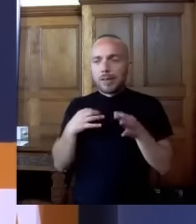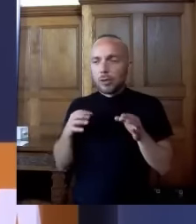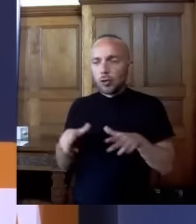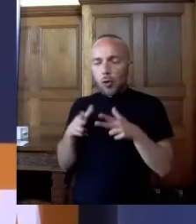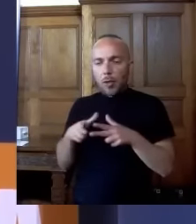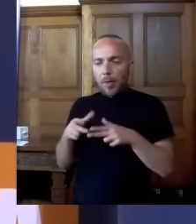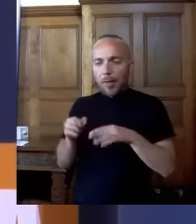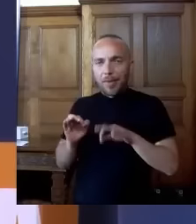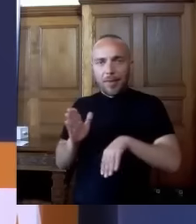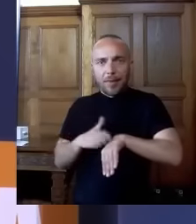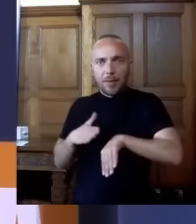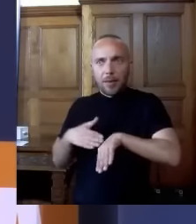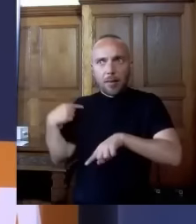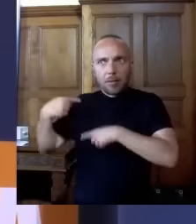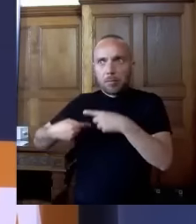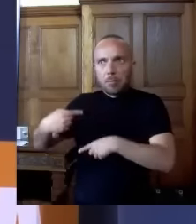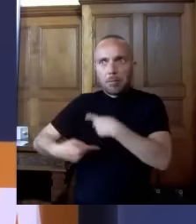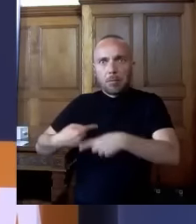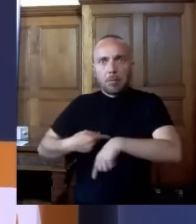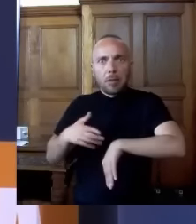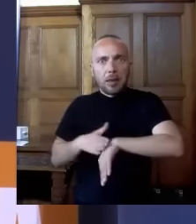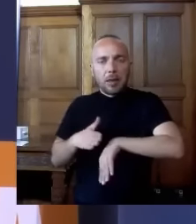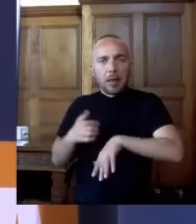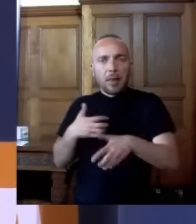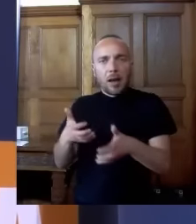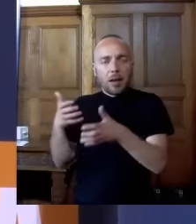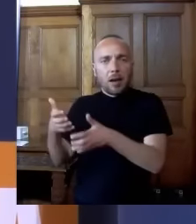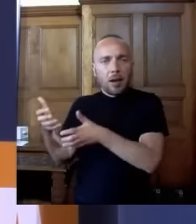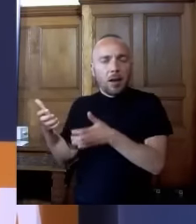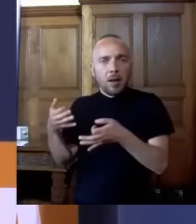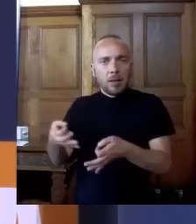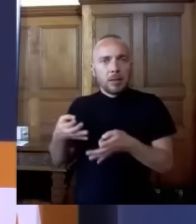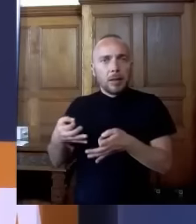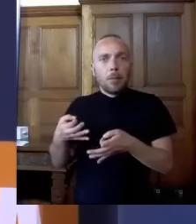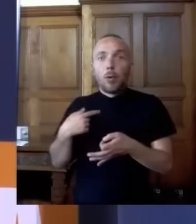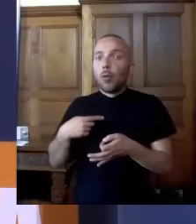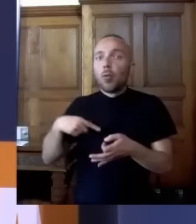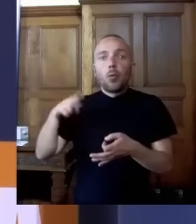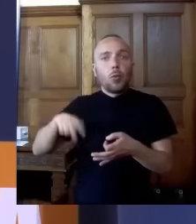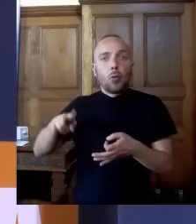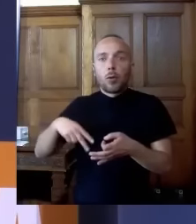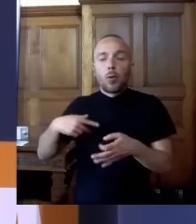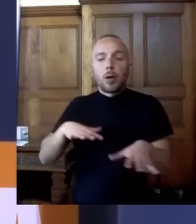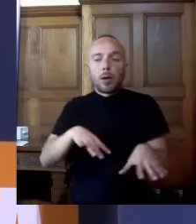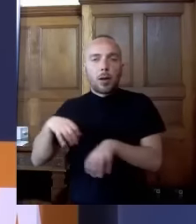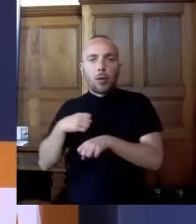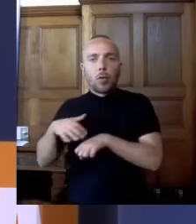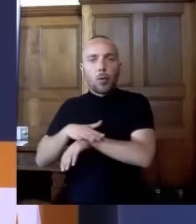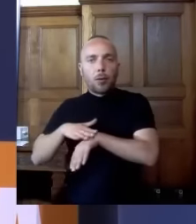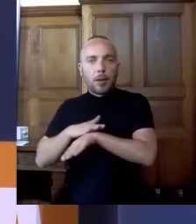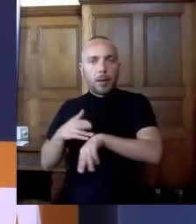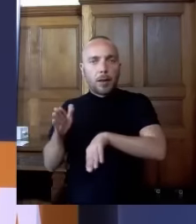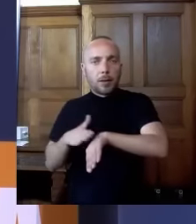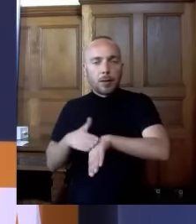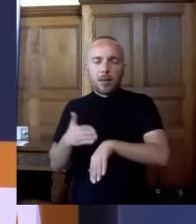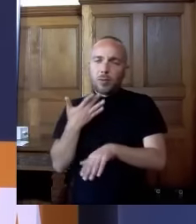tradizioni ezr irab du eusk b inoiz inoiz e da ezko gobern bat eusk eta hau ez